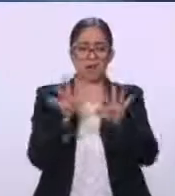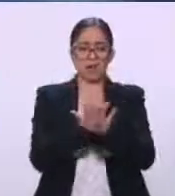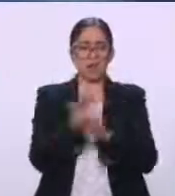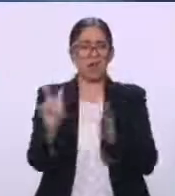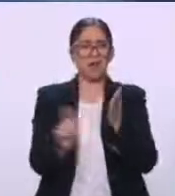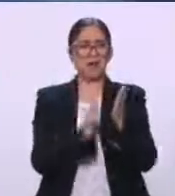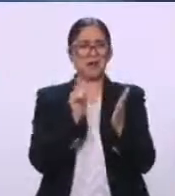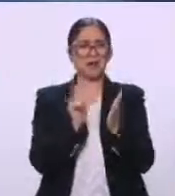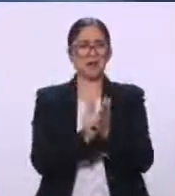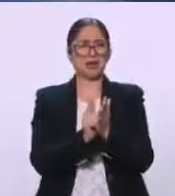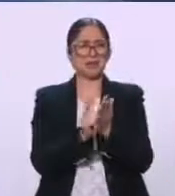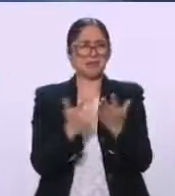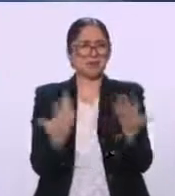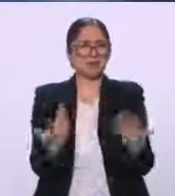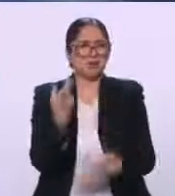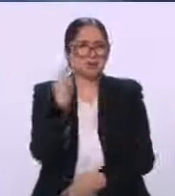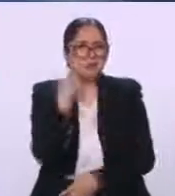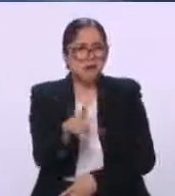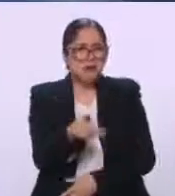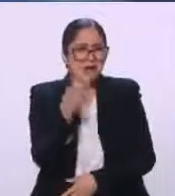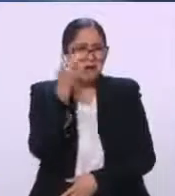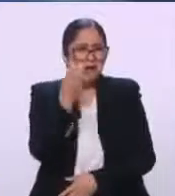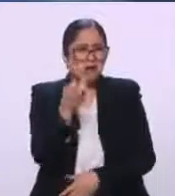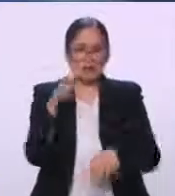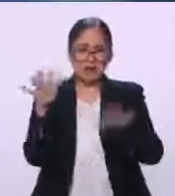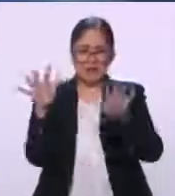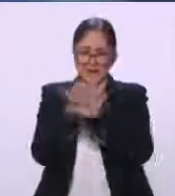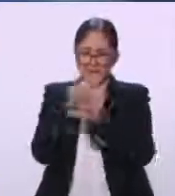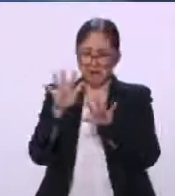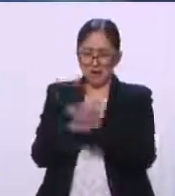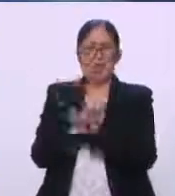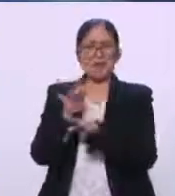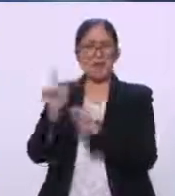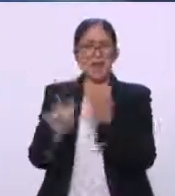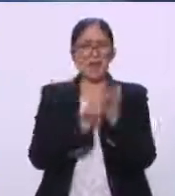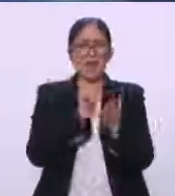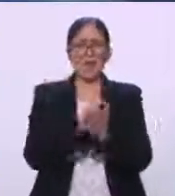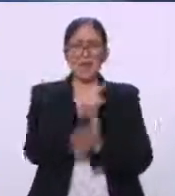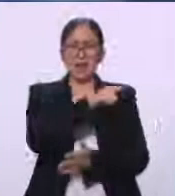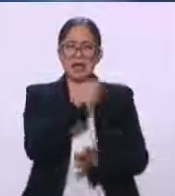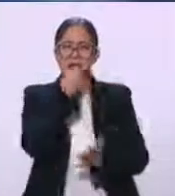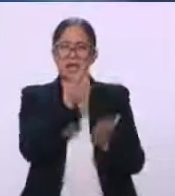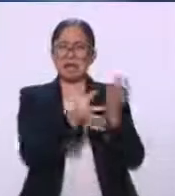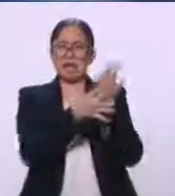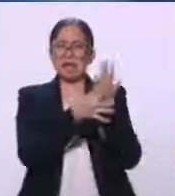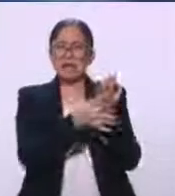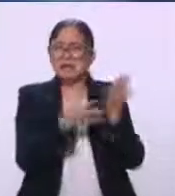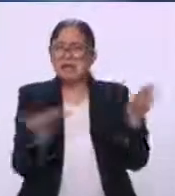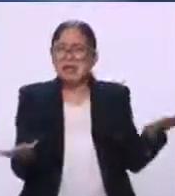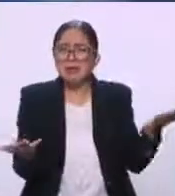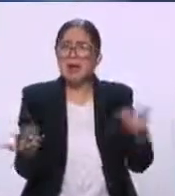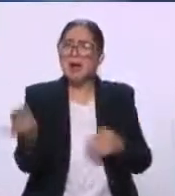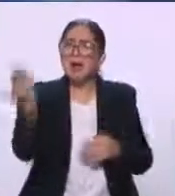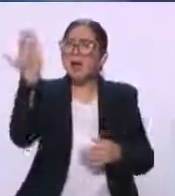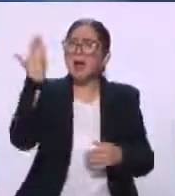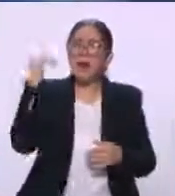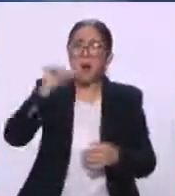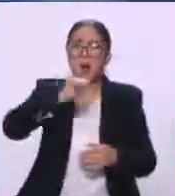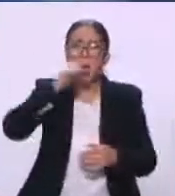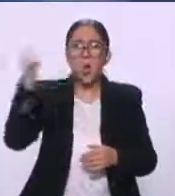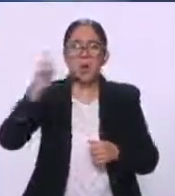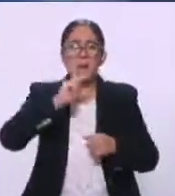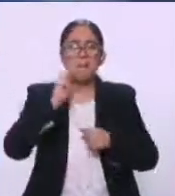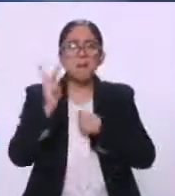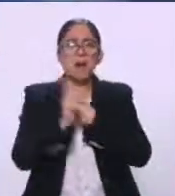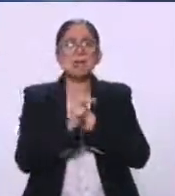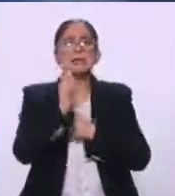esta conversación sobre este tema? ¿Es válido cambiar las reglas del juego? Digo, ¿es algo que no hayan hecho otros países